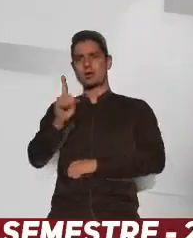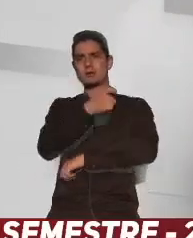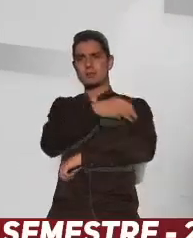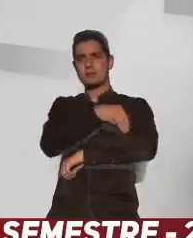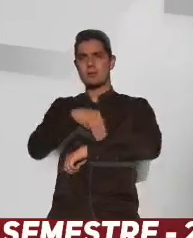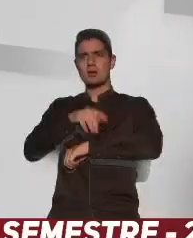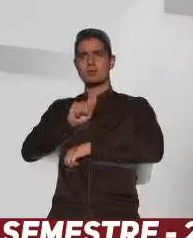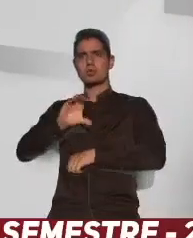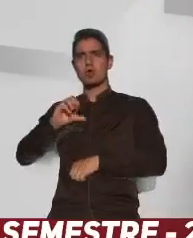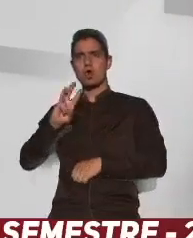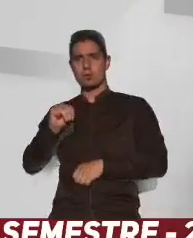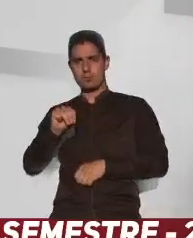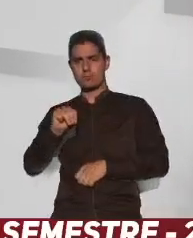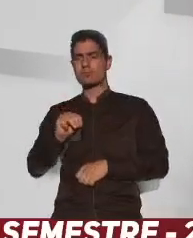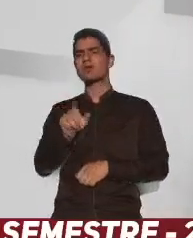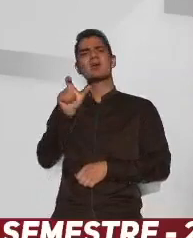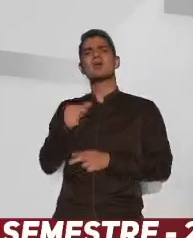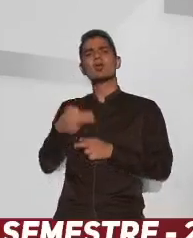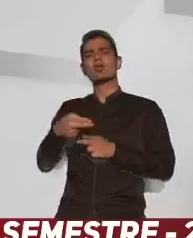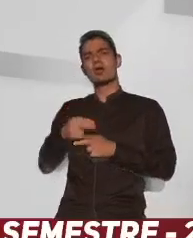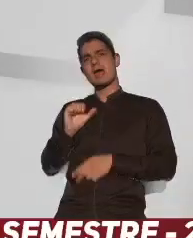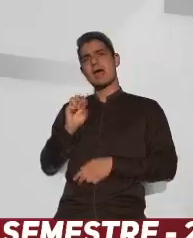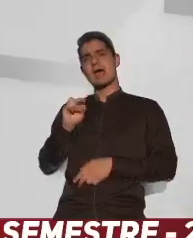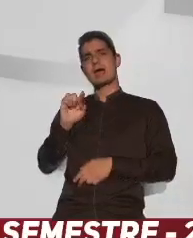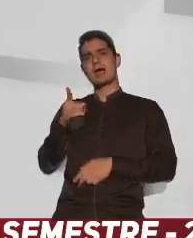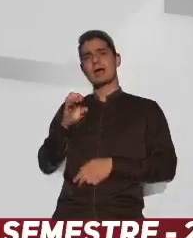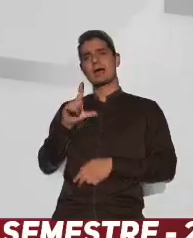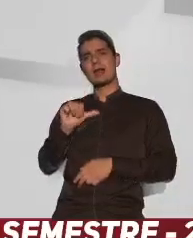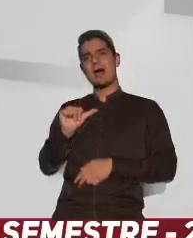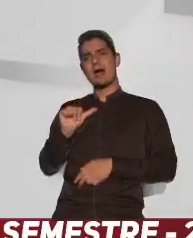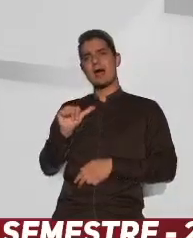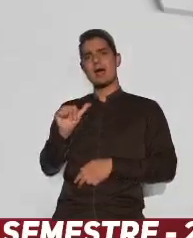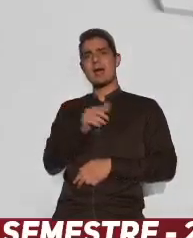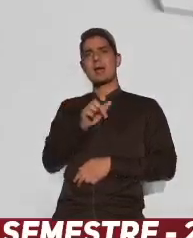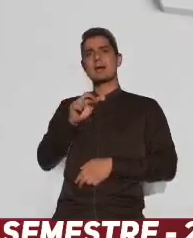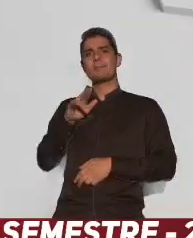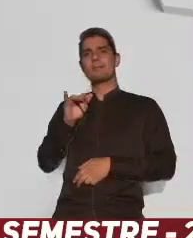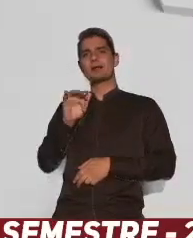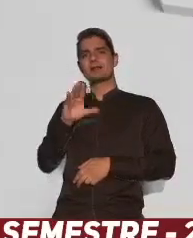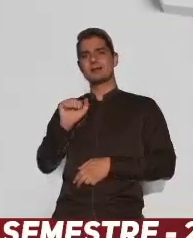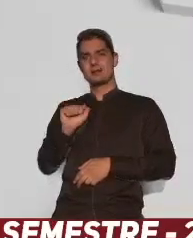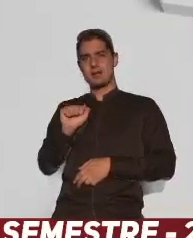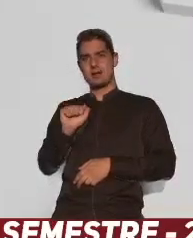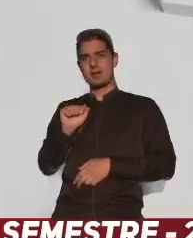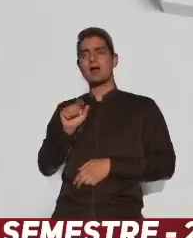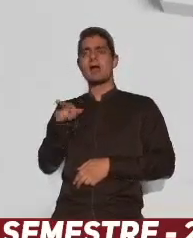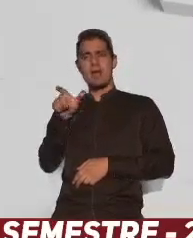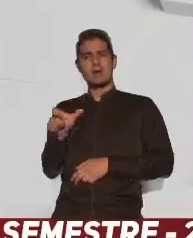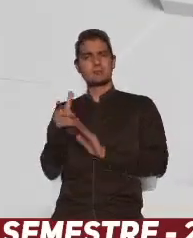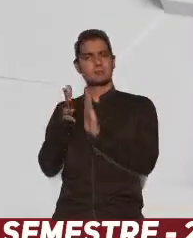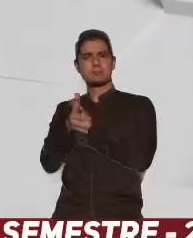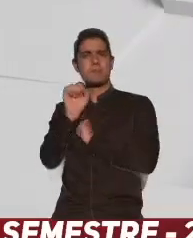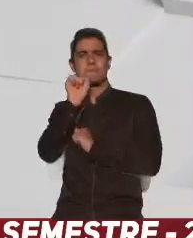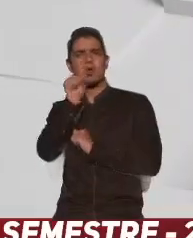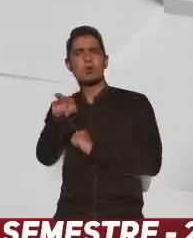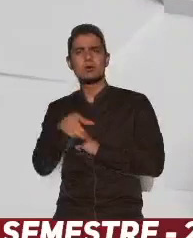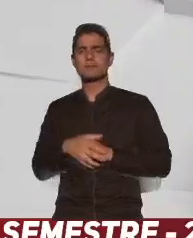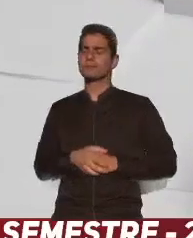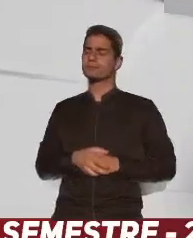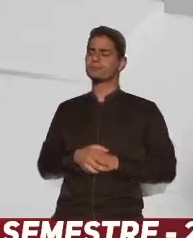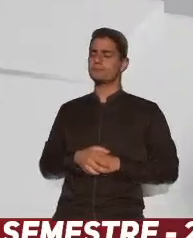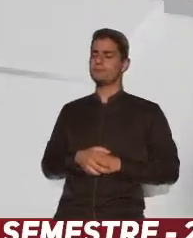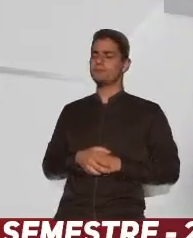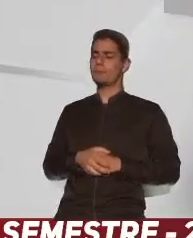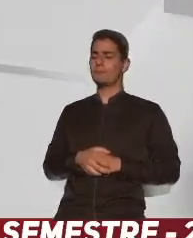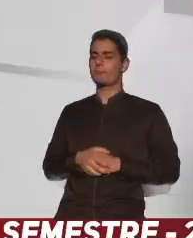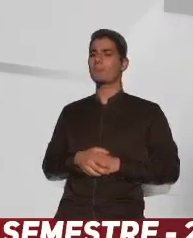apsp1622@gmail.com y de Ángela Patricia Suárez Plaza. Ángela Patricia Suárez Plaza y pregunta: ¿en qué consiste el control